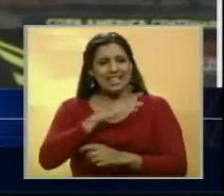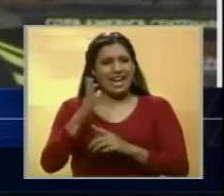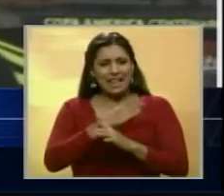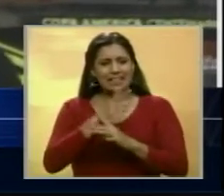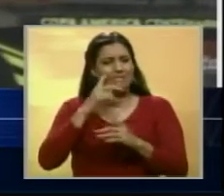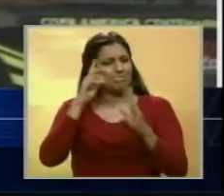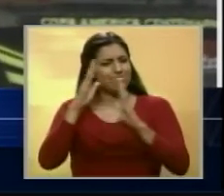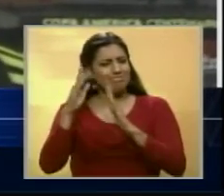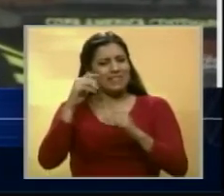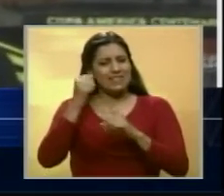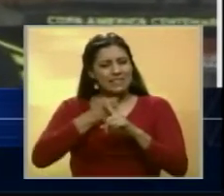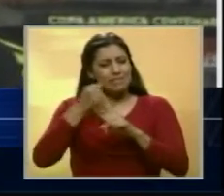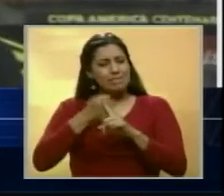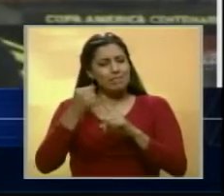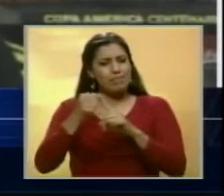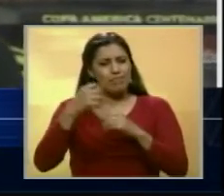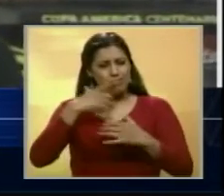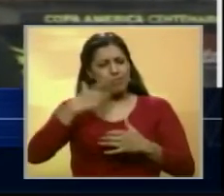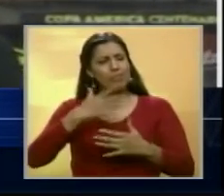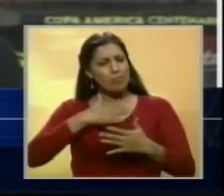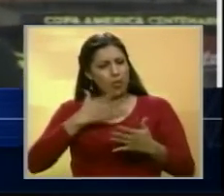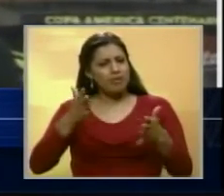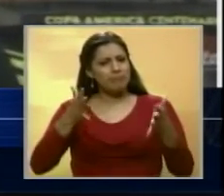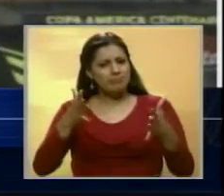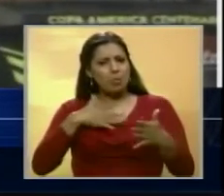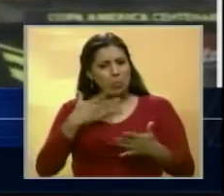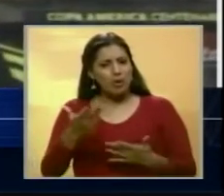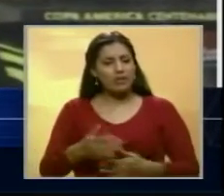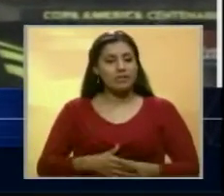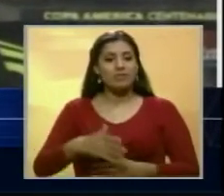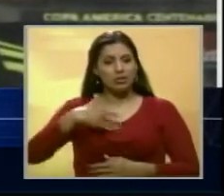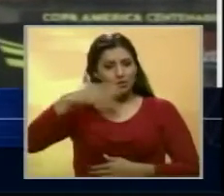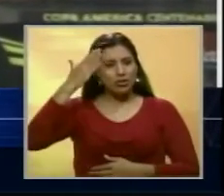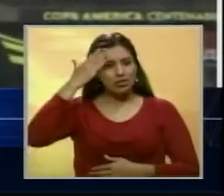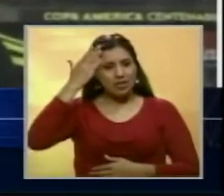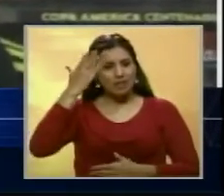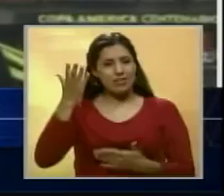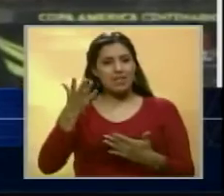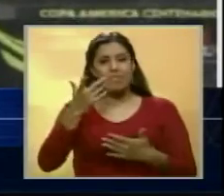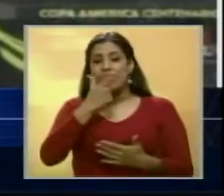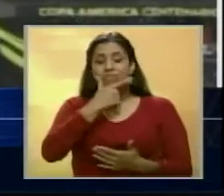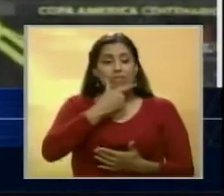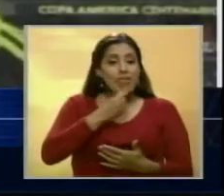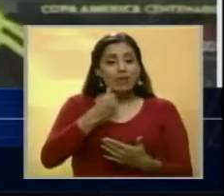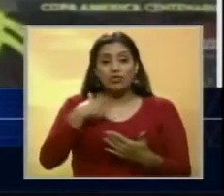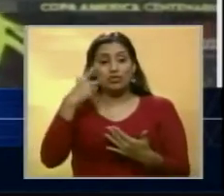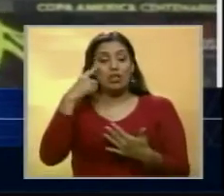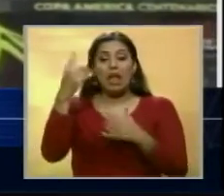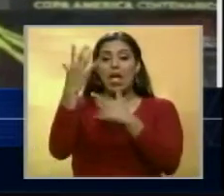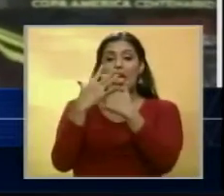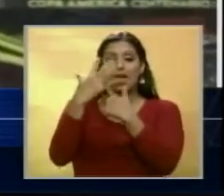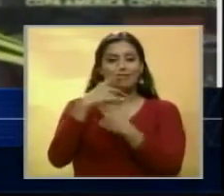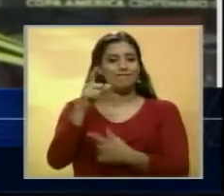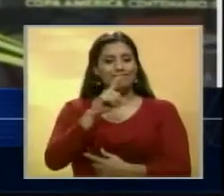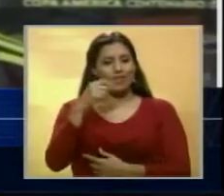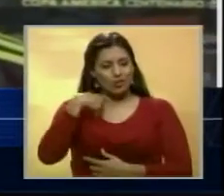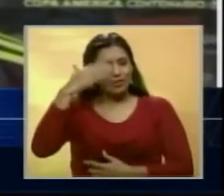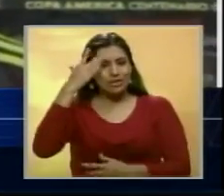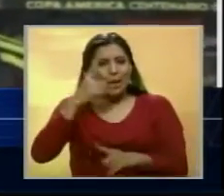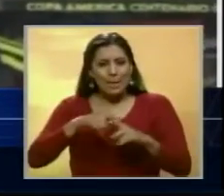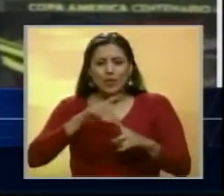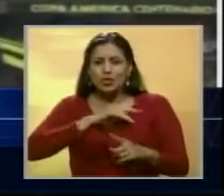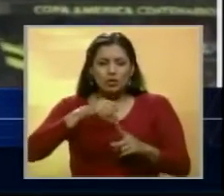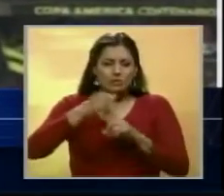ya programado, veníamos con la convicción de que podíamos ganar este partido, sabíamos que no éramos favoritos, que esto era un partido